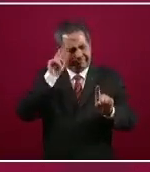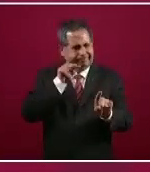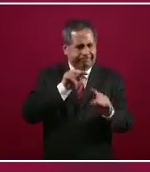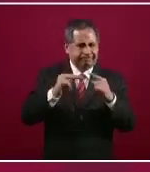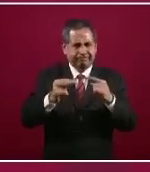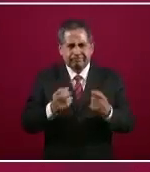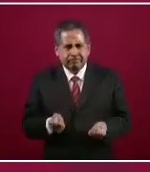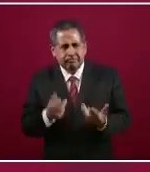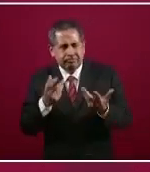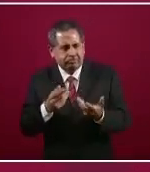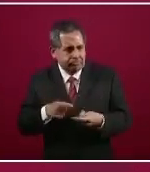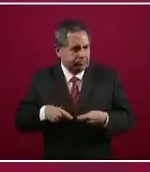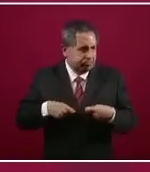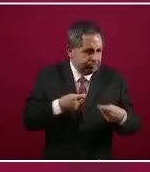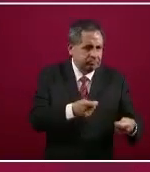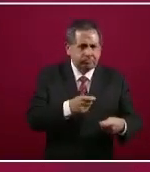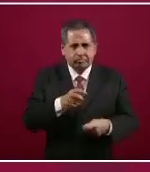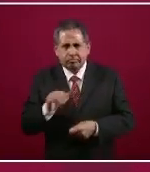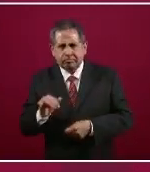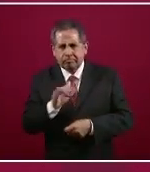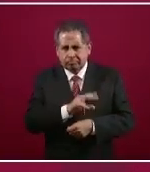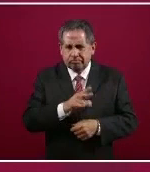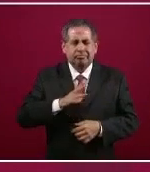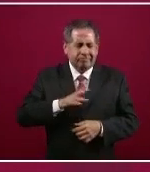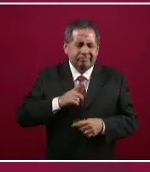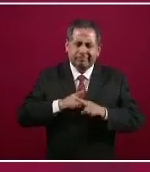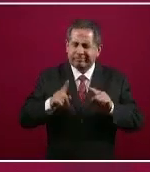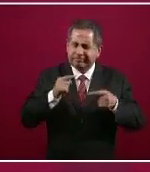cuánto se entregó de fertilizante.